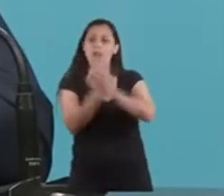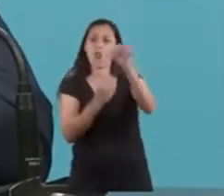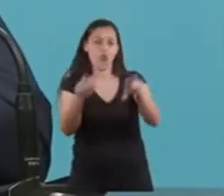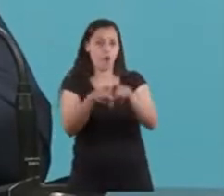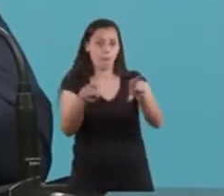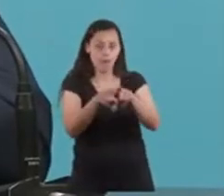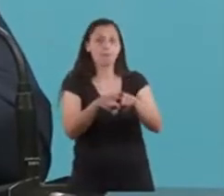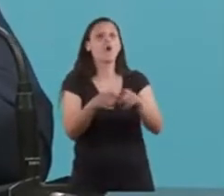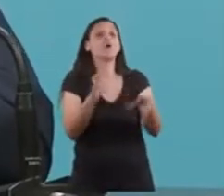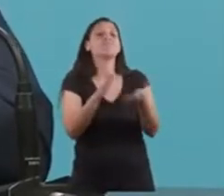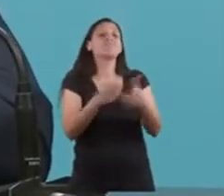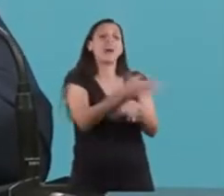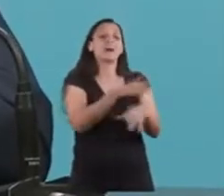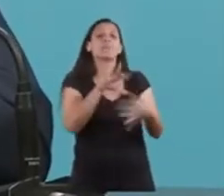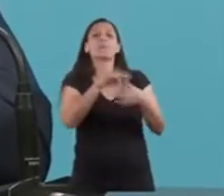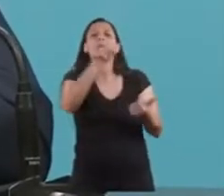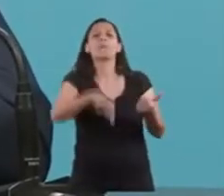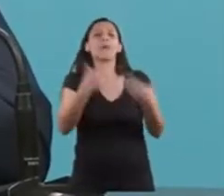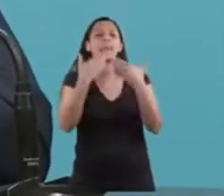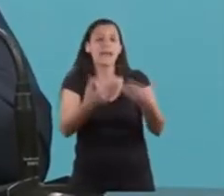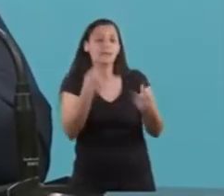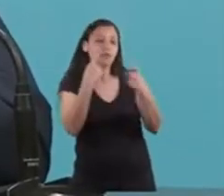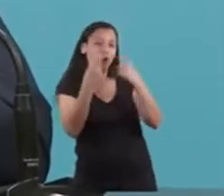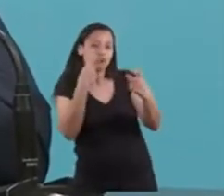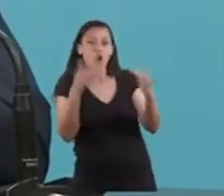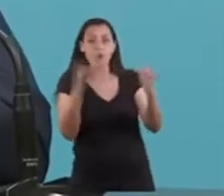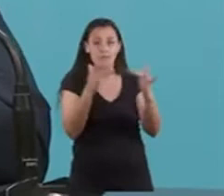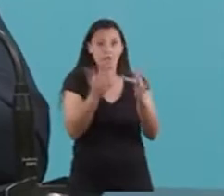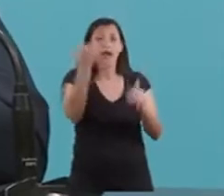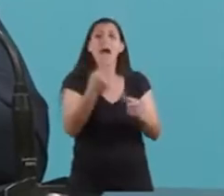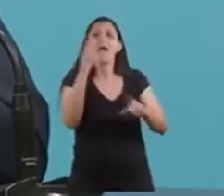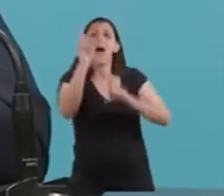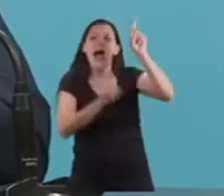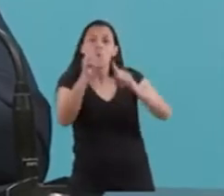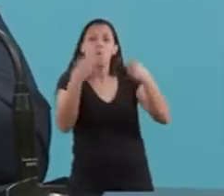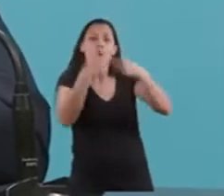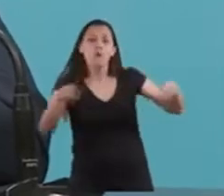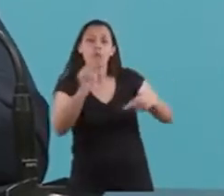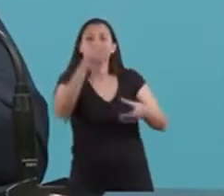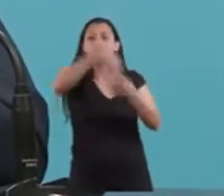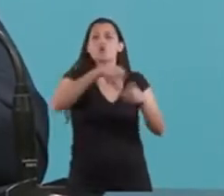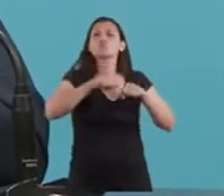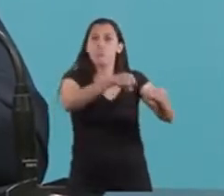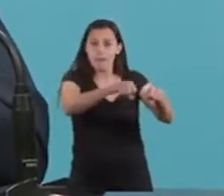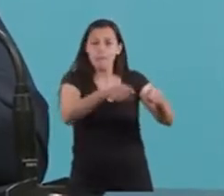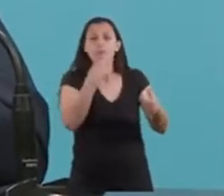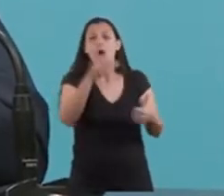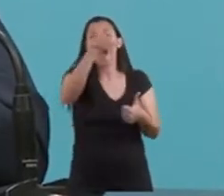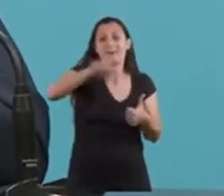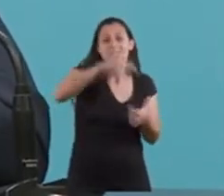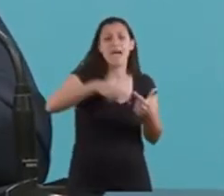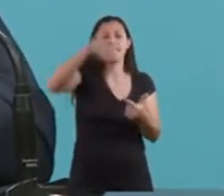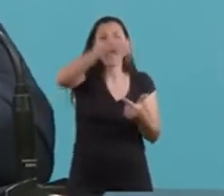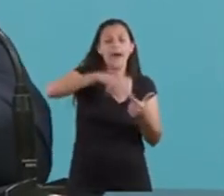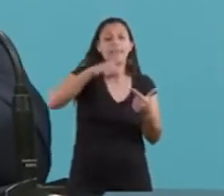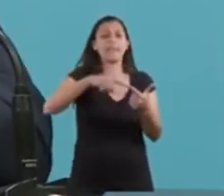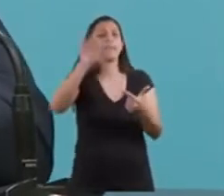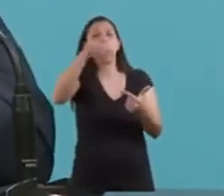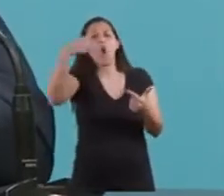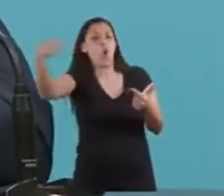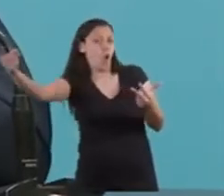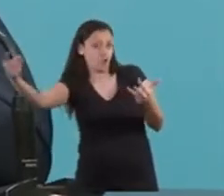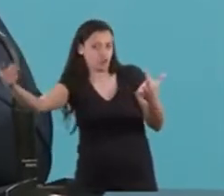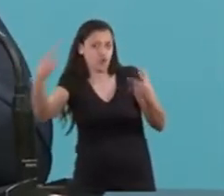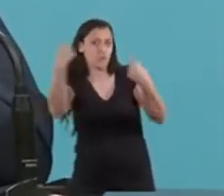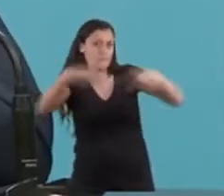la fiscalización virtual la presencial que en algunos productos en particular como bien se mencionó acá aceite harina y algunos